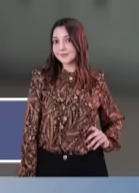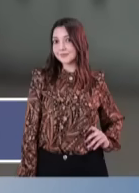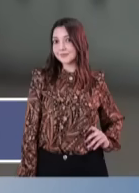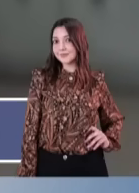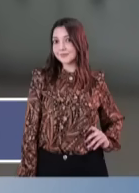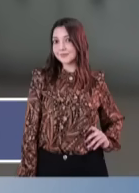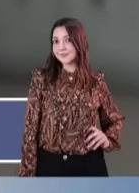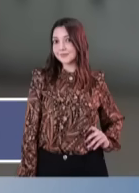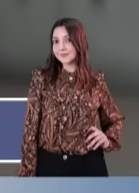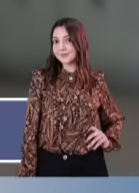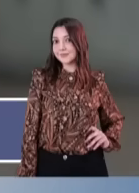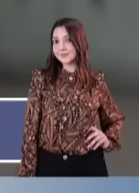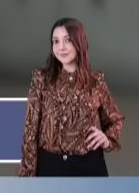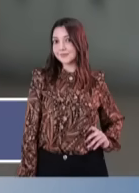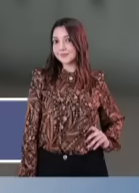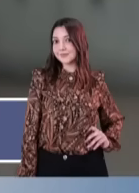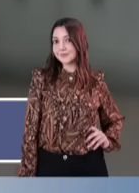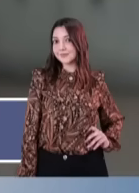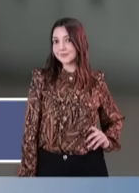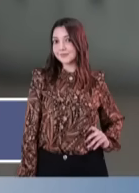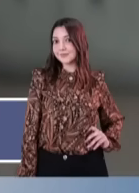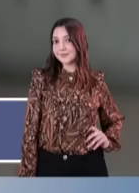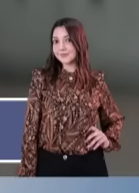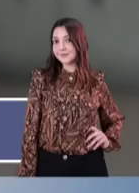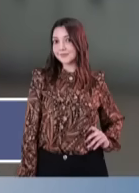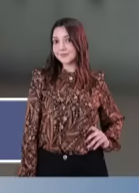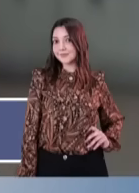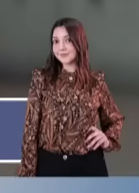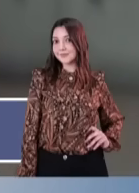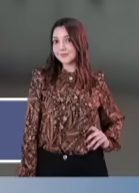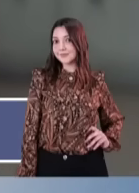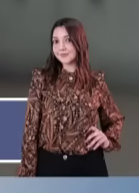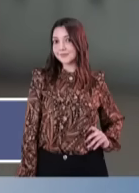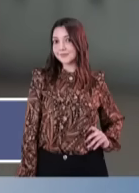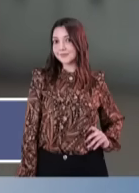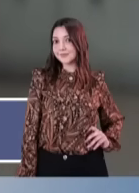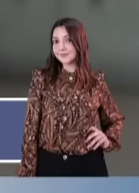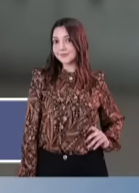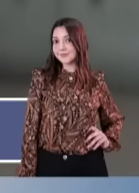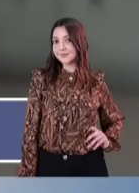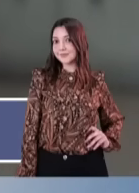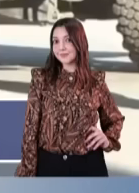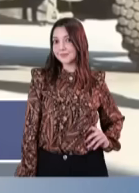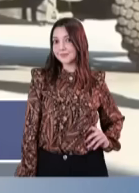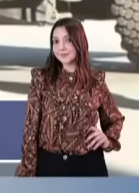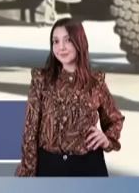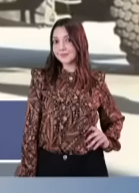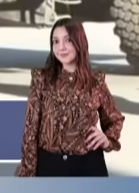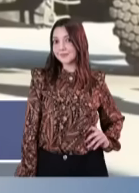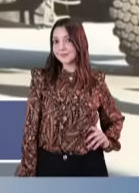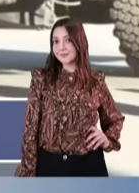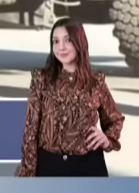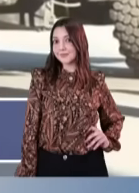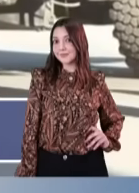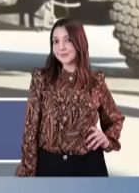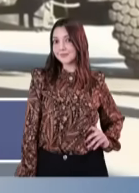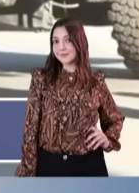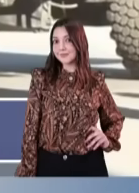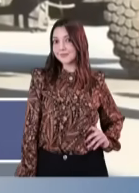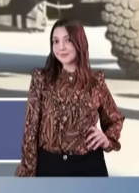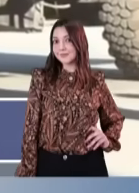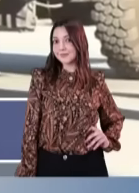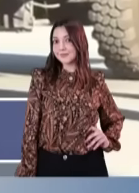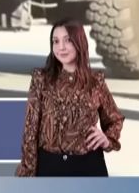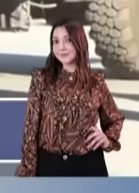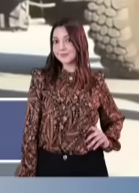Muñoz, ahora exdirector de la PDI, y a estas otras figuras a las que ella alude, que estarían ligadas a la oposición, era para